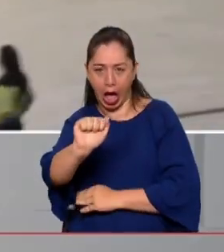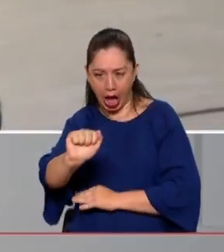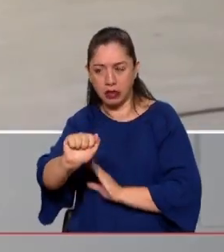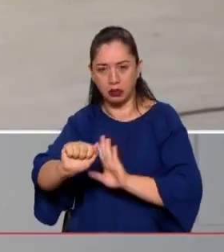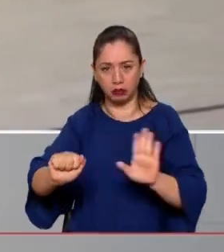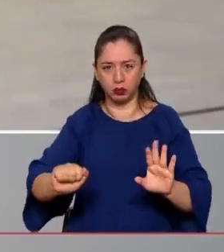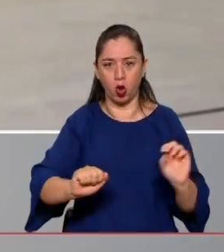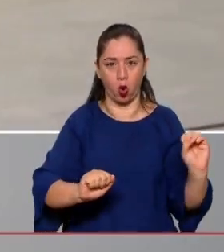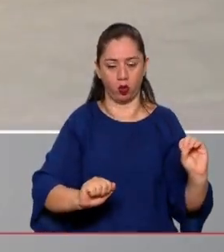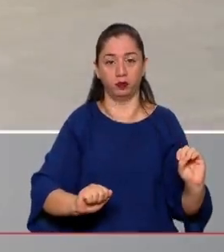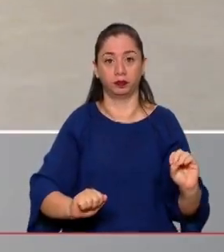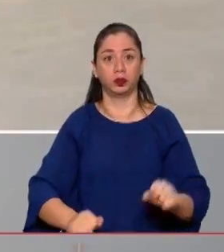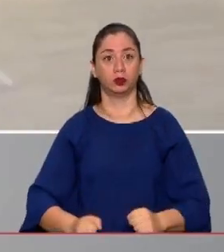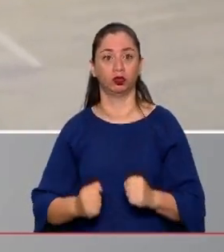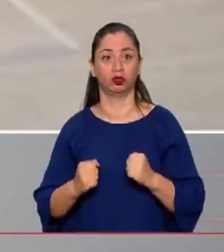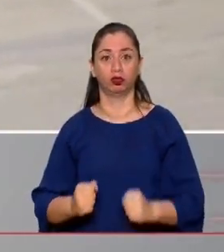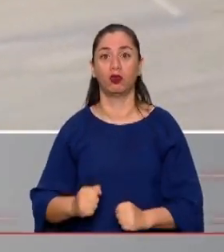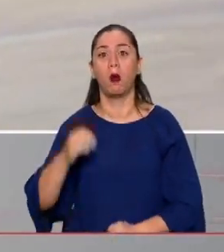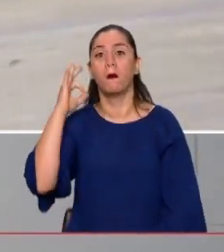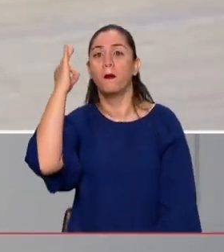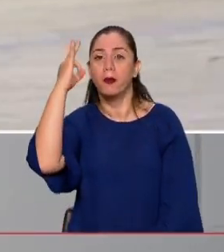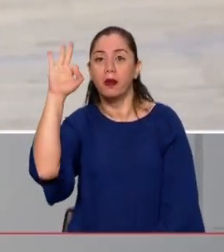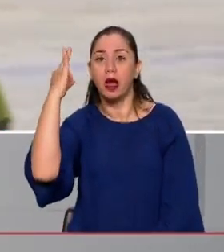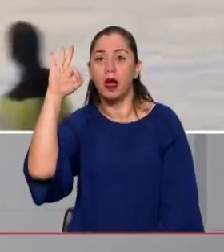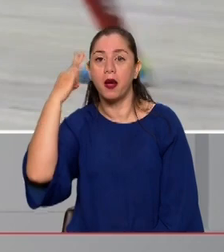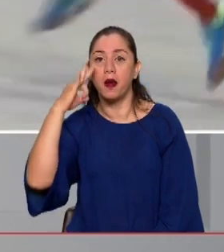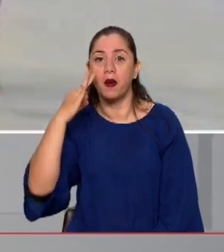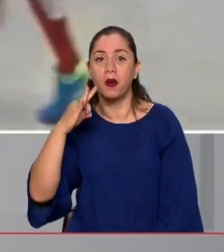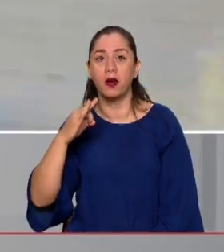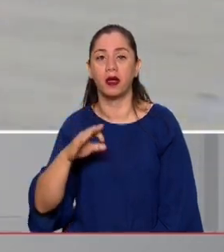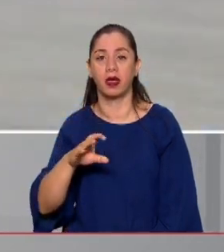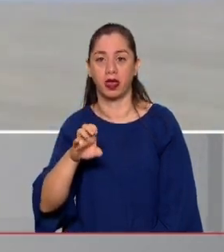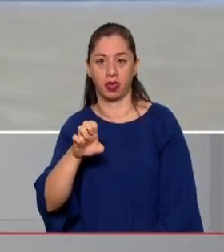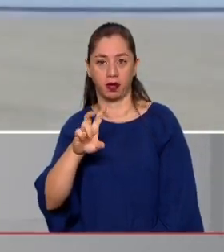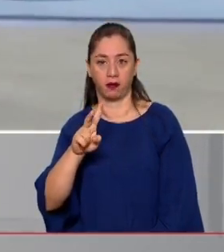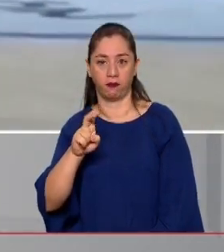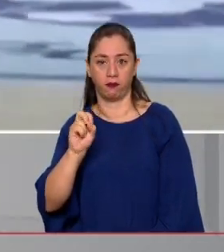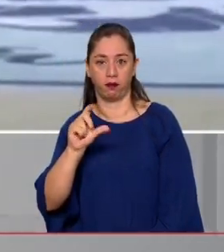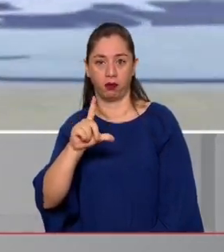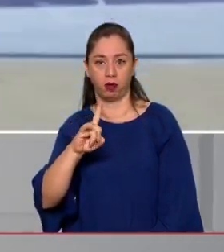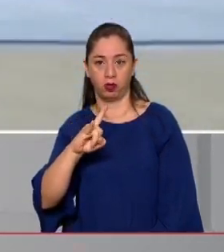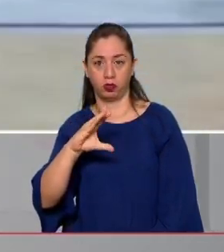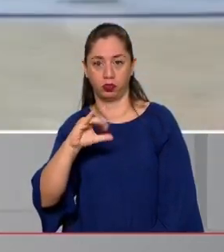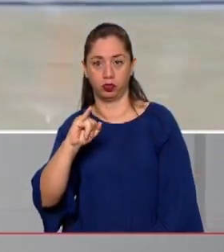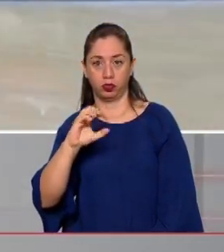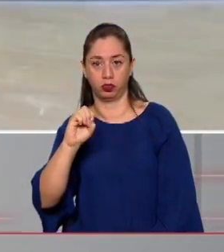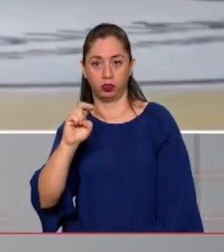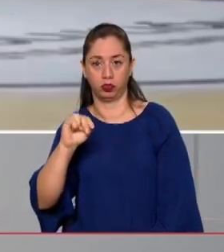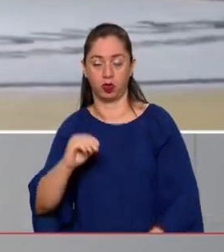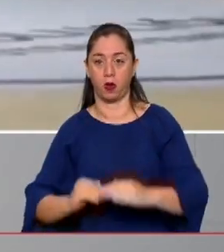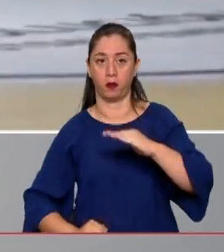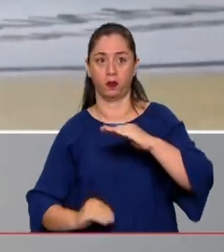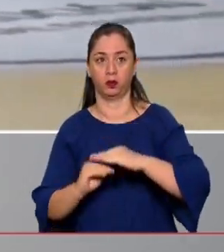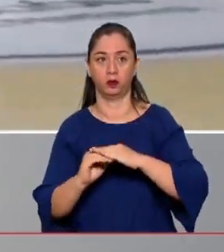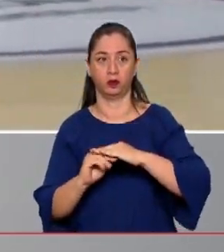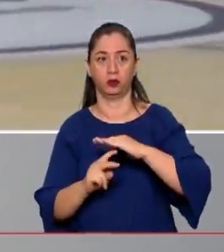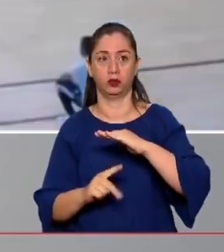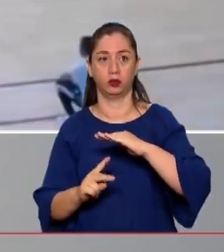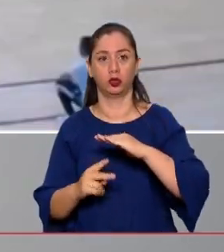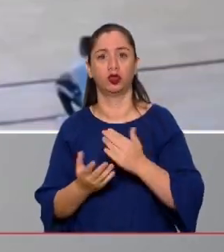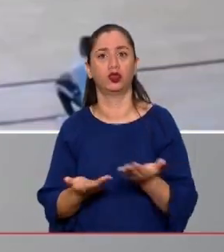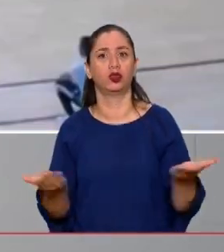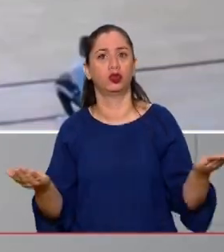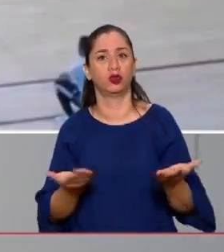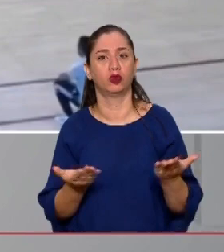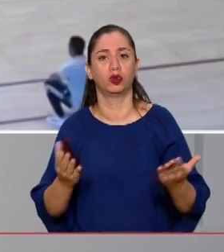Un dominio absoluto del Club Deportivo Palmira en la Liga Evolution Fútbol Sub-12 Femenino, que se disputa, ¿dónde?